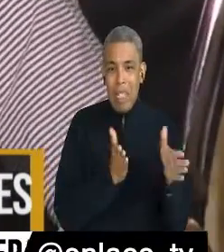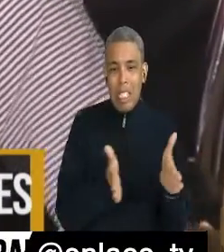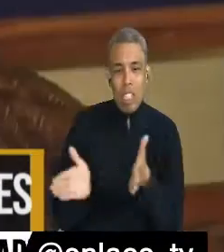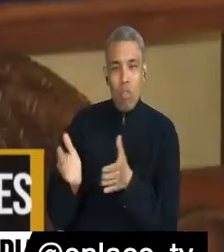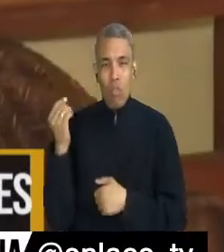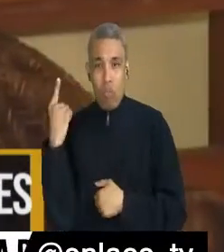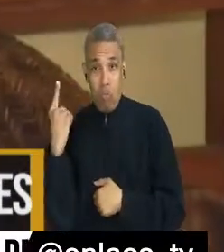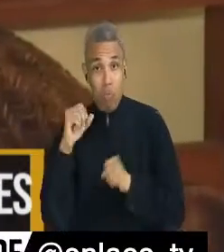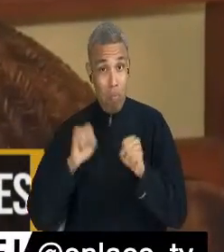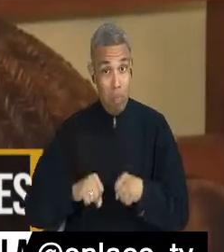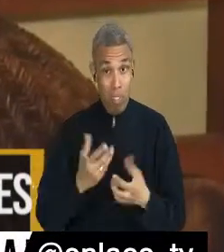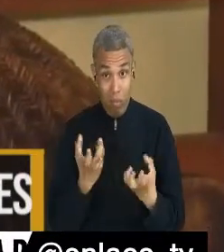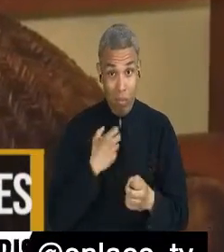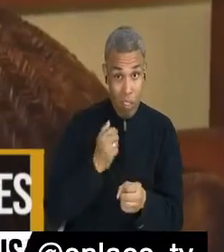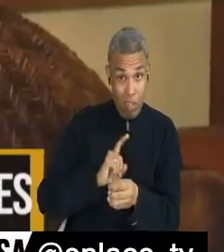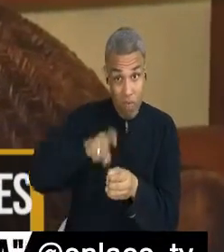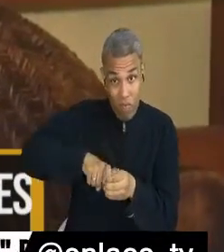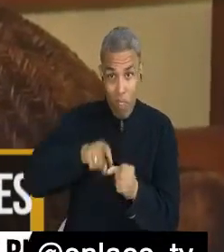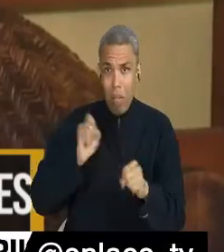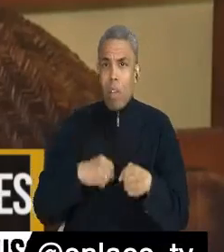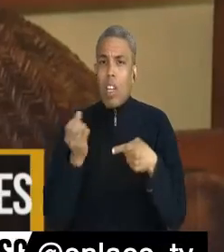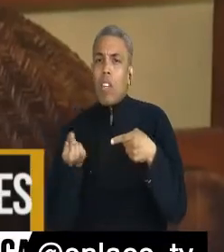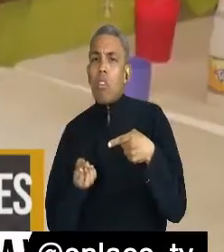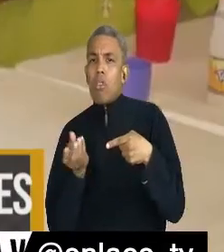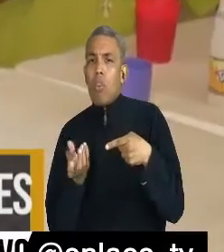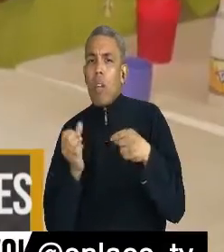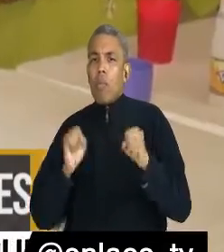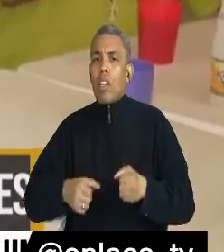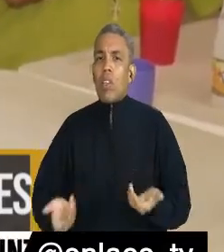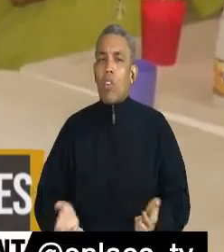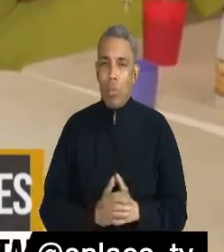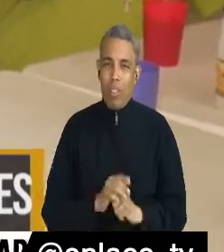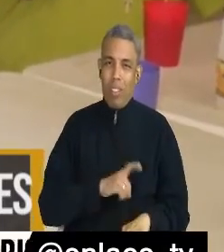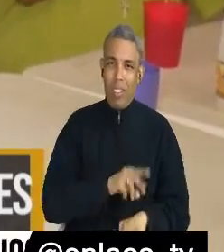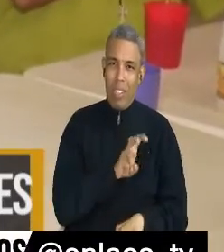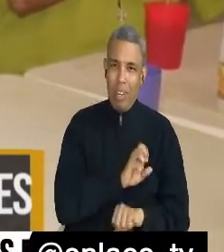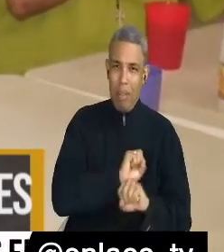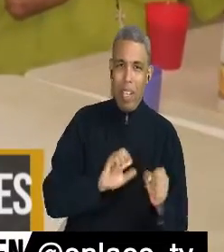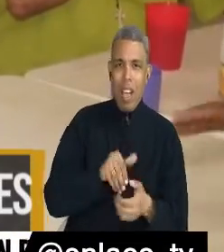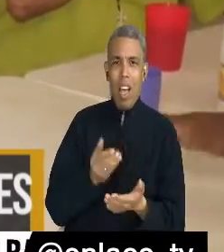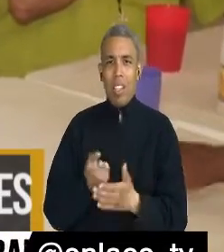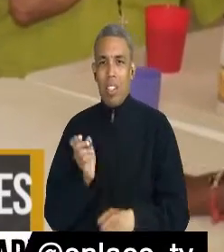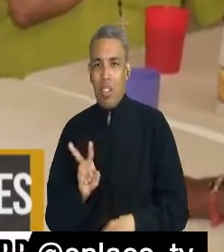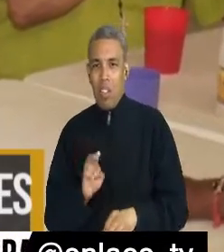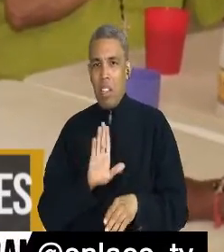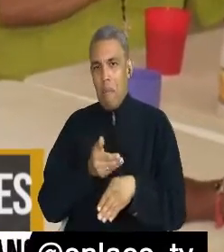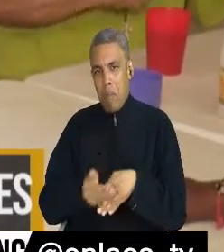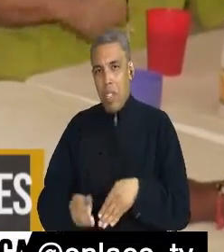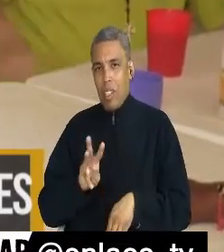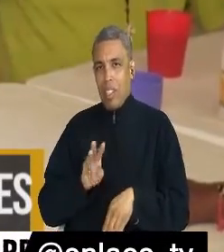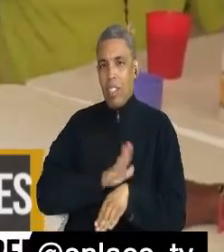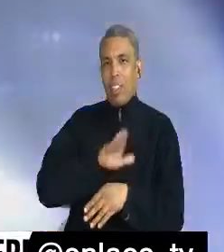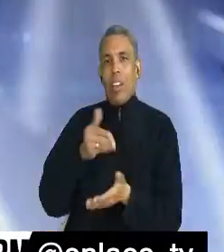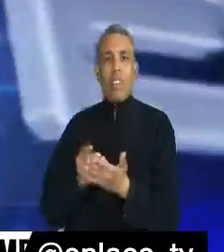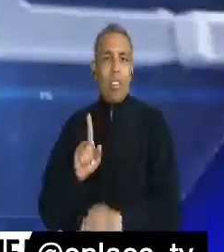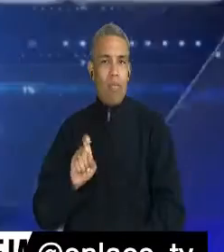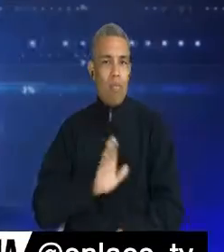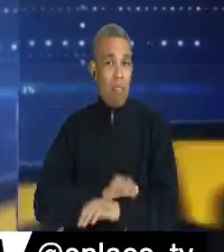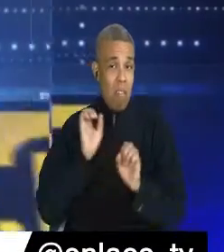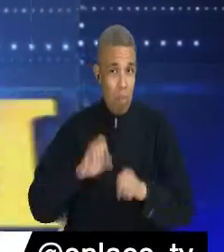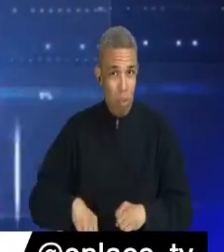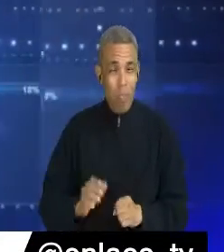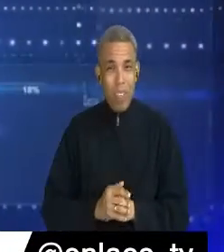aún pueden inscribirse en la escuela normal en horario de 7 de la mañana a 12 y 30 del día y de 3 de la tarde a 6 de la tarde